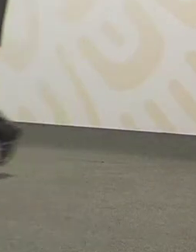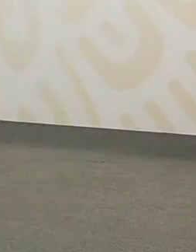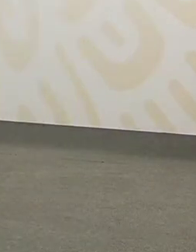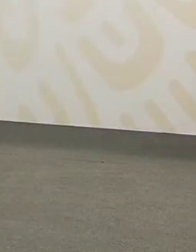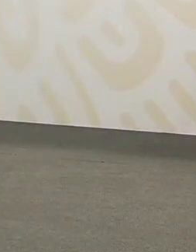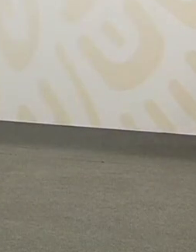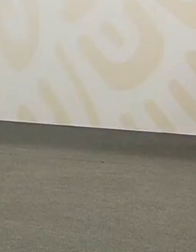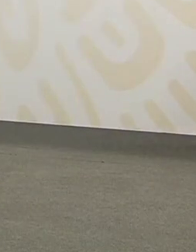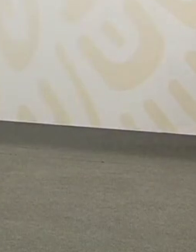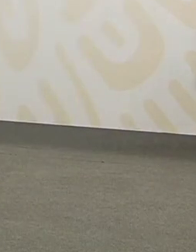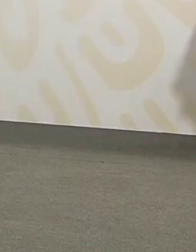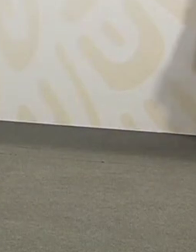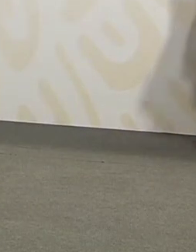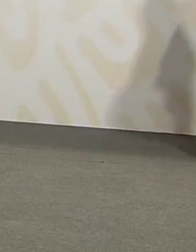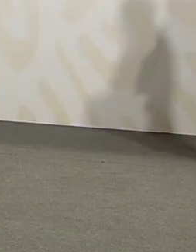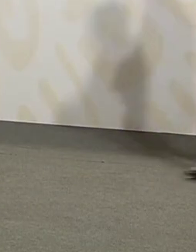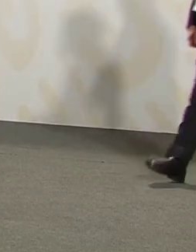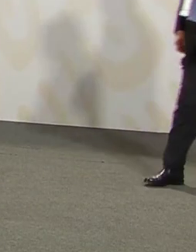Ánimo.